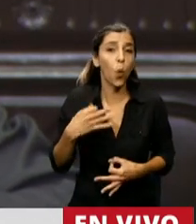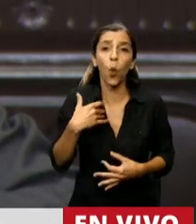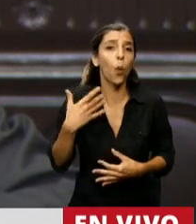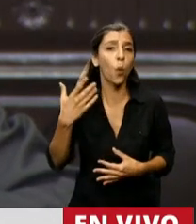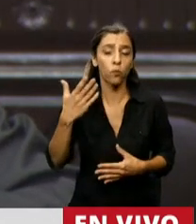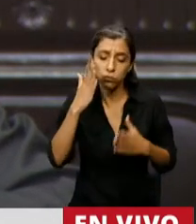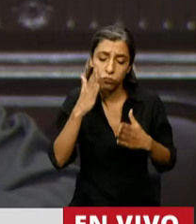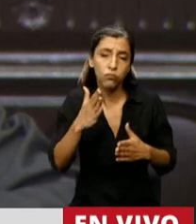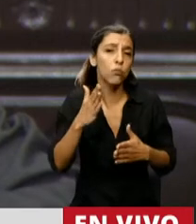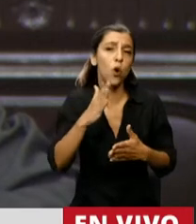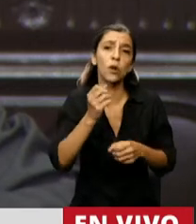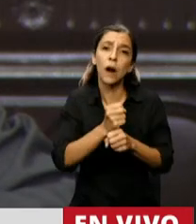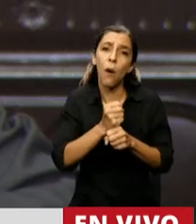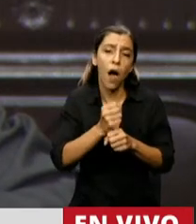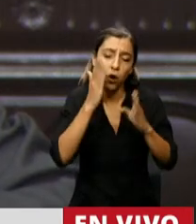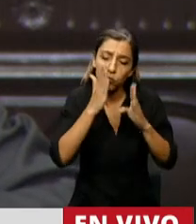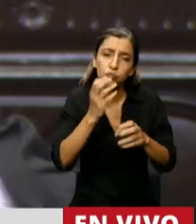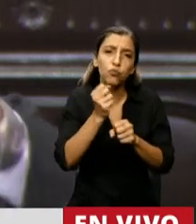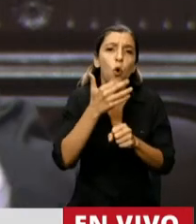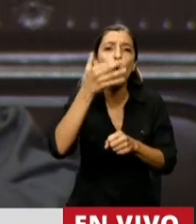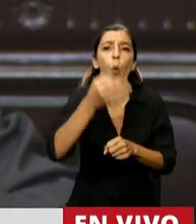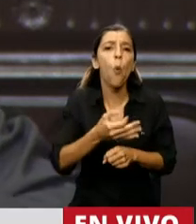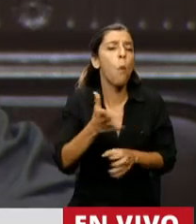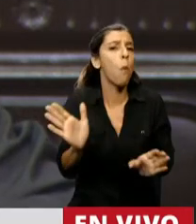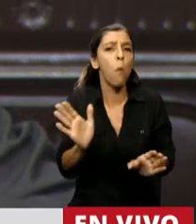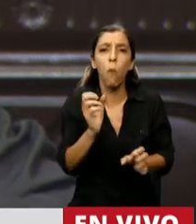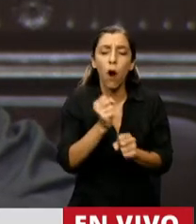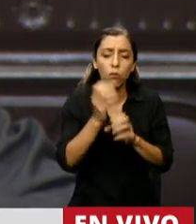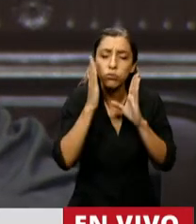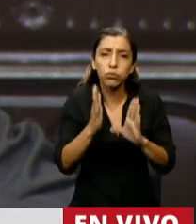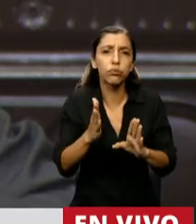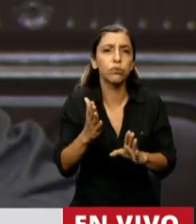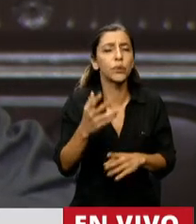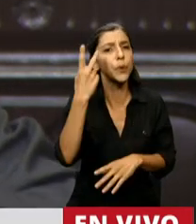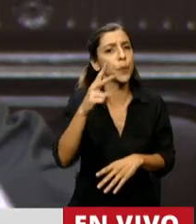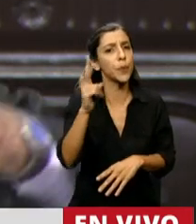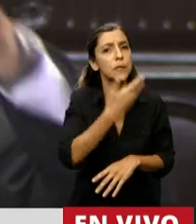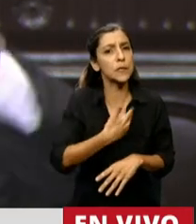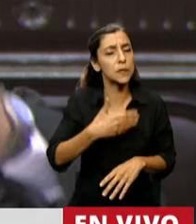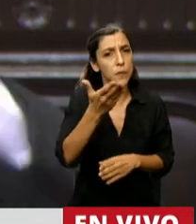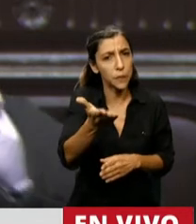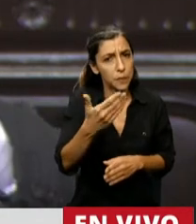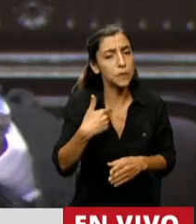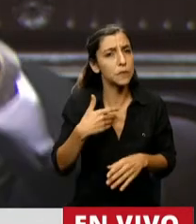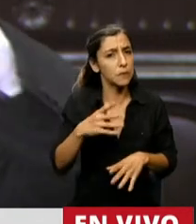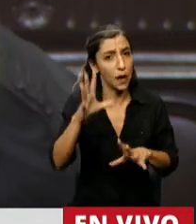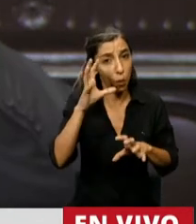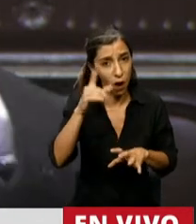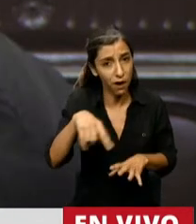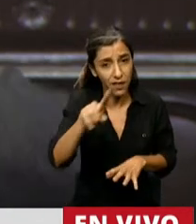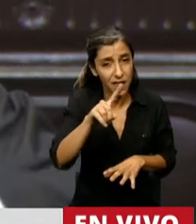con el pueblo de la nación argentina una vicepresidenta que yo quiero recordarles que le ganó